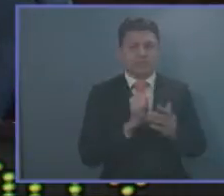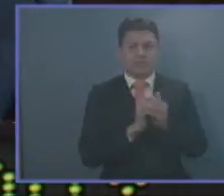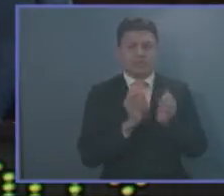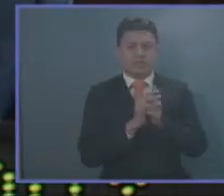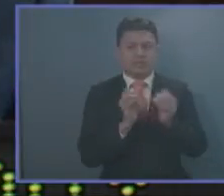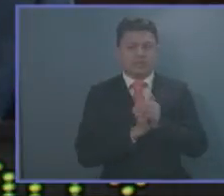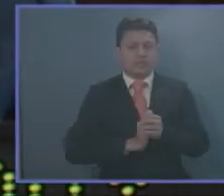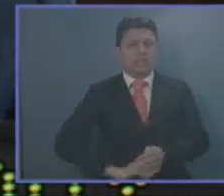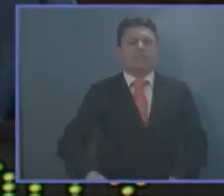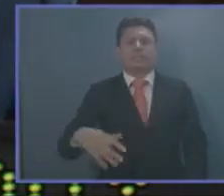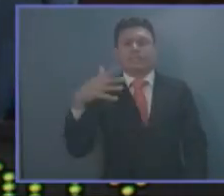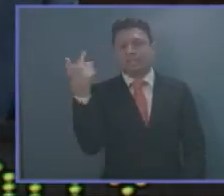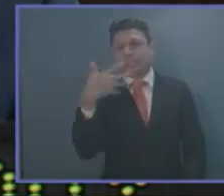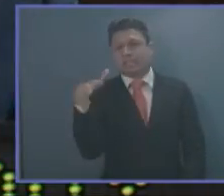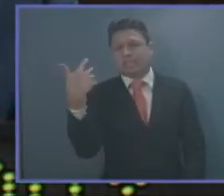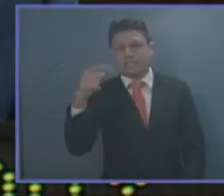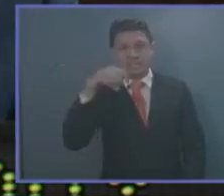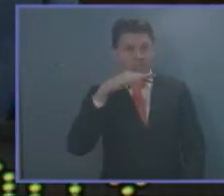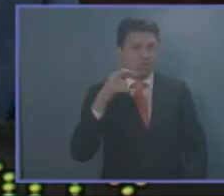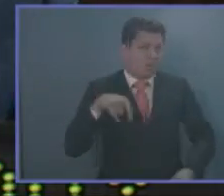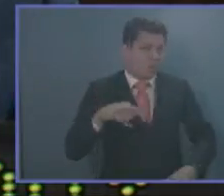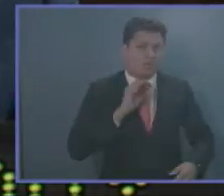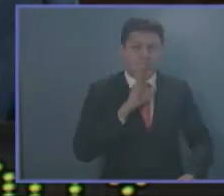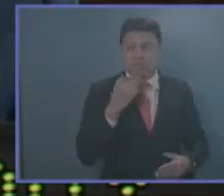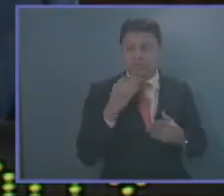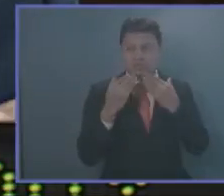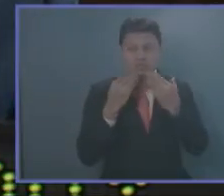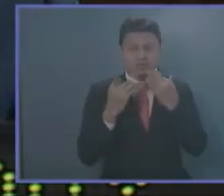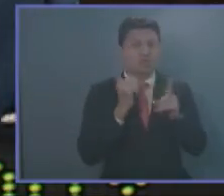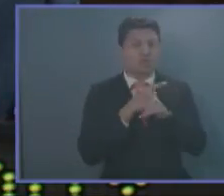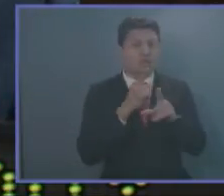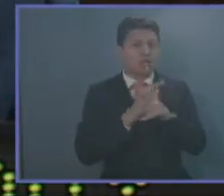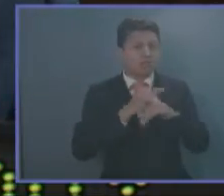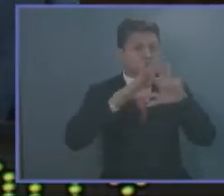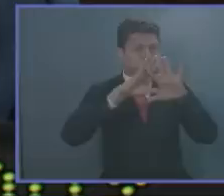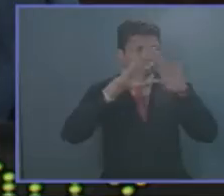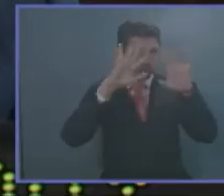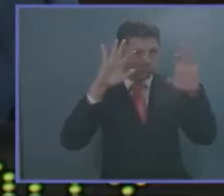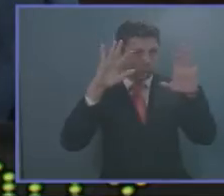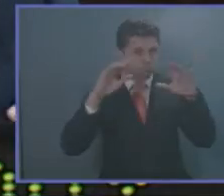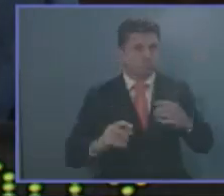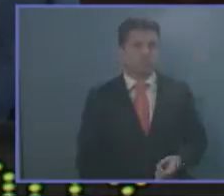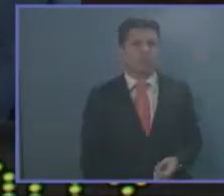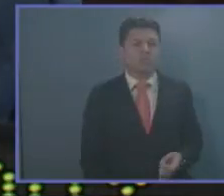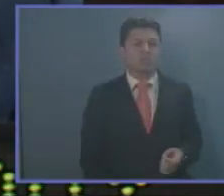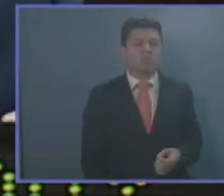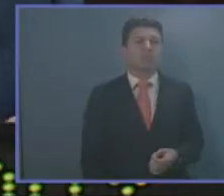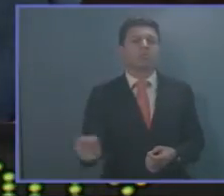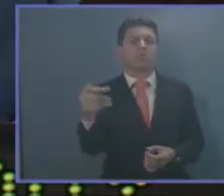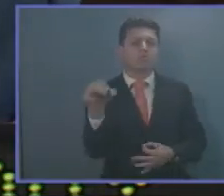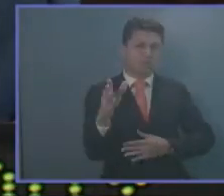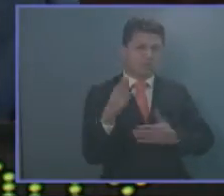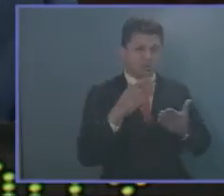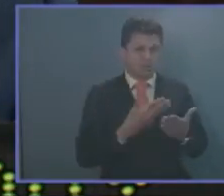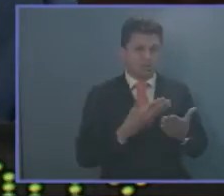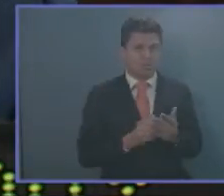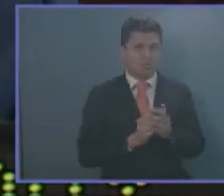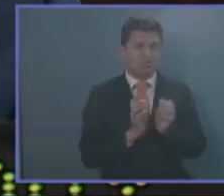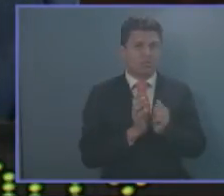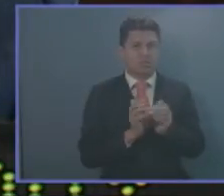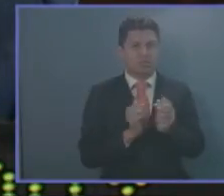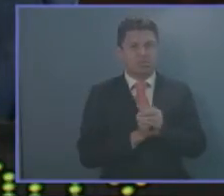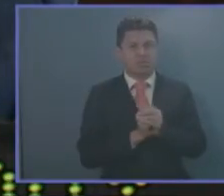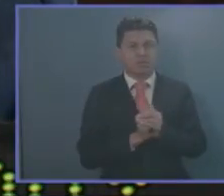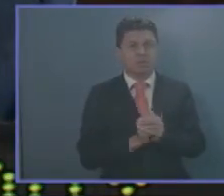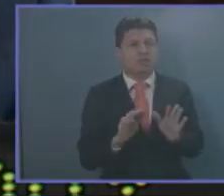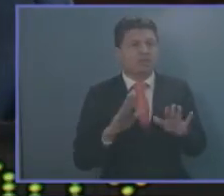bosques. Hoy se habla de cambio climático por diferentes causales, una de ellas la deforestación.